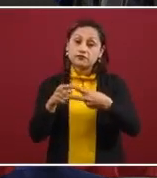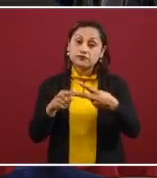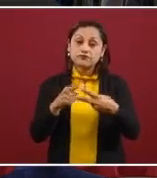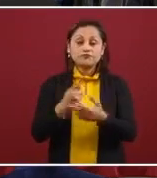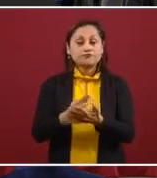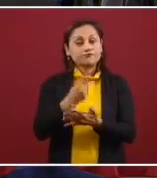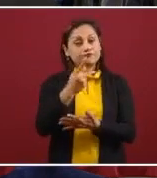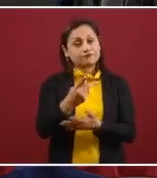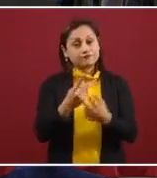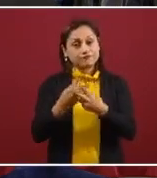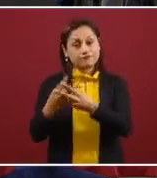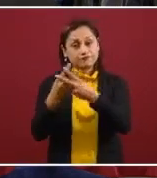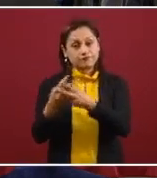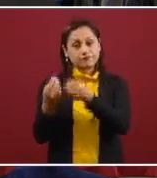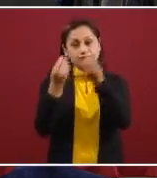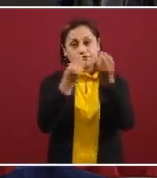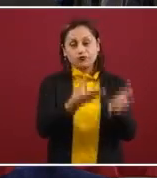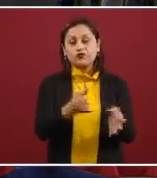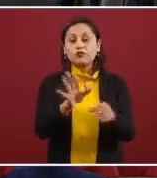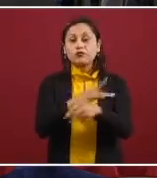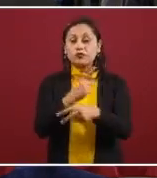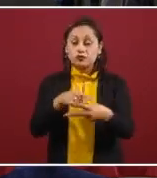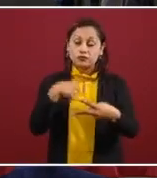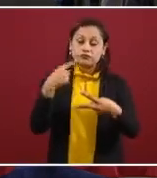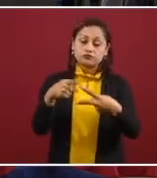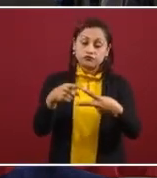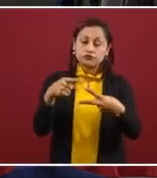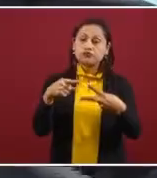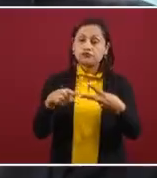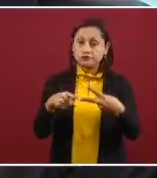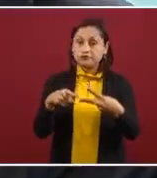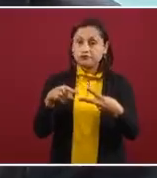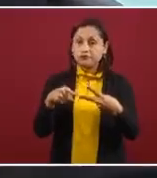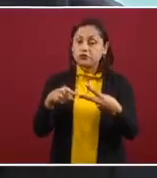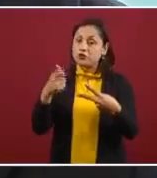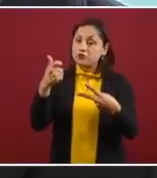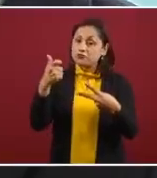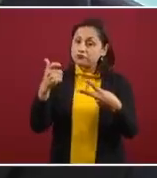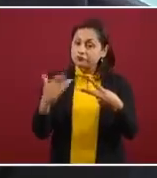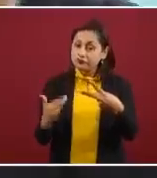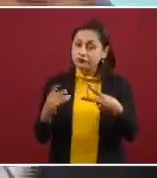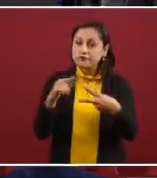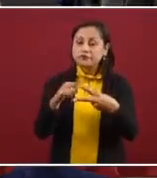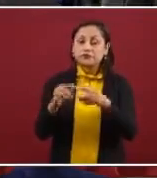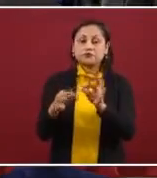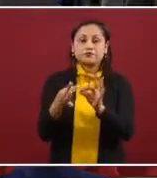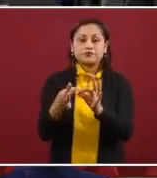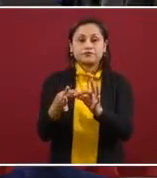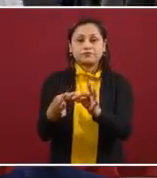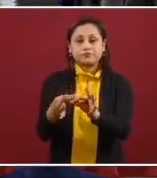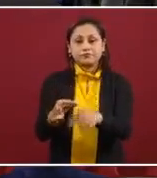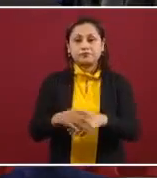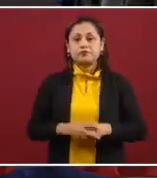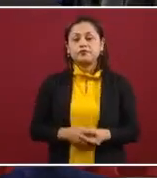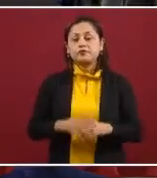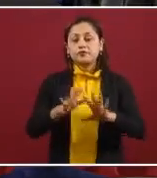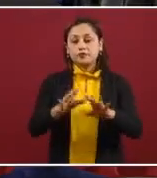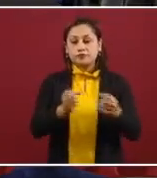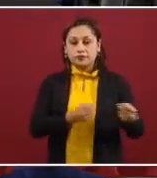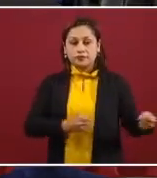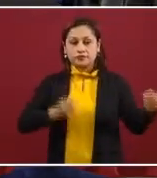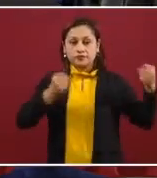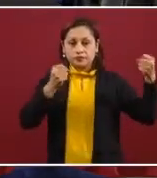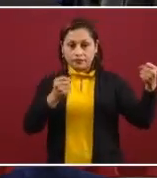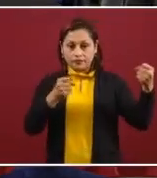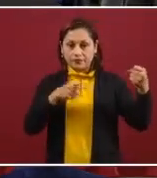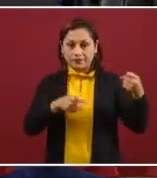los precios bajos, la otra hizo un esfuerzo extraordinario para bajarlos, y tenemos aquí mantas que se van